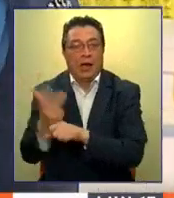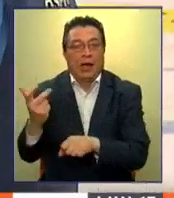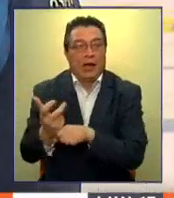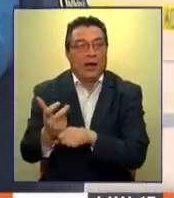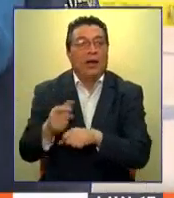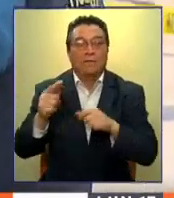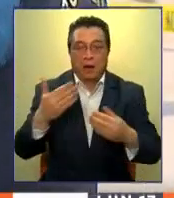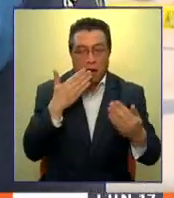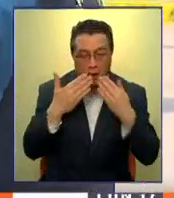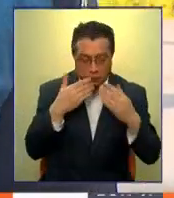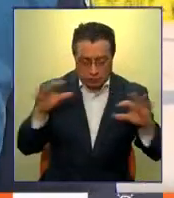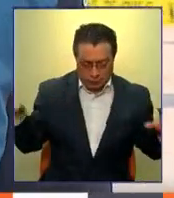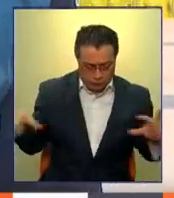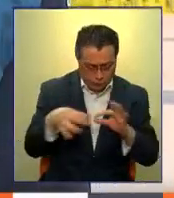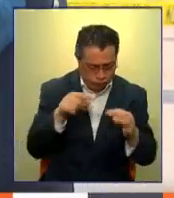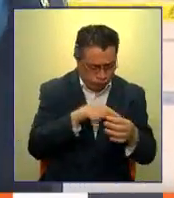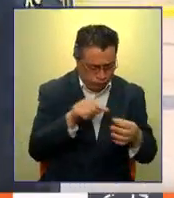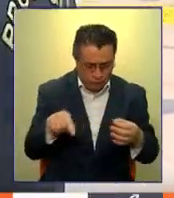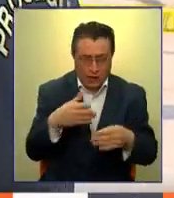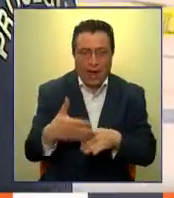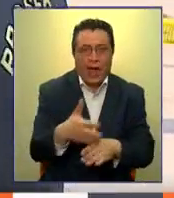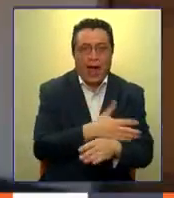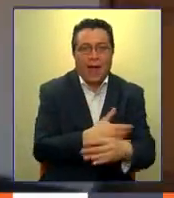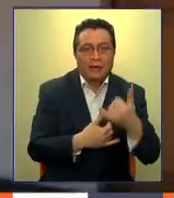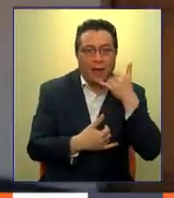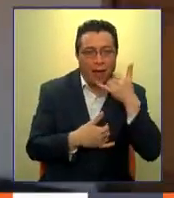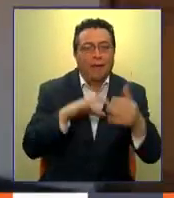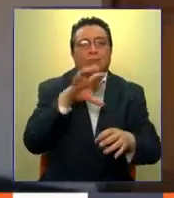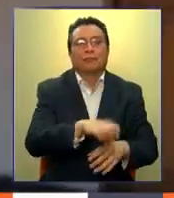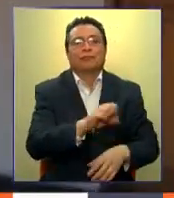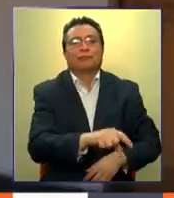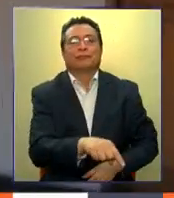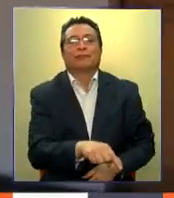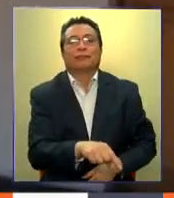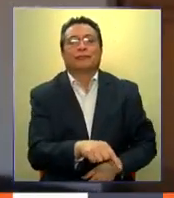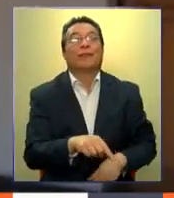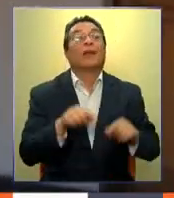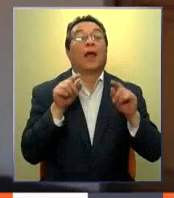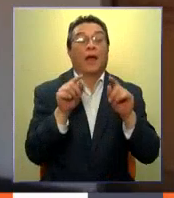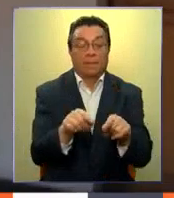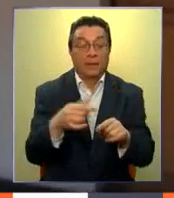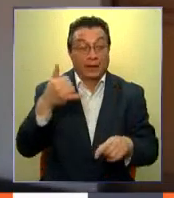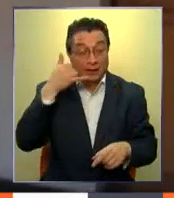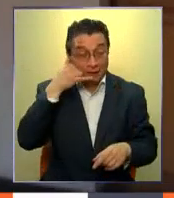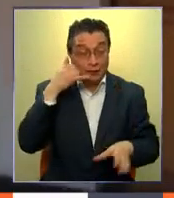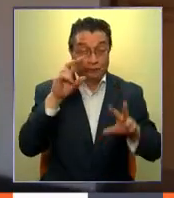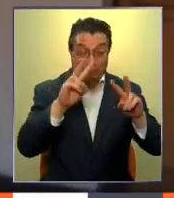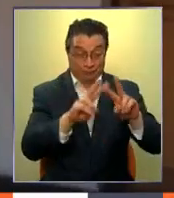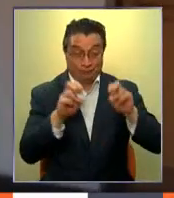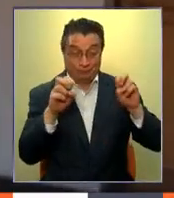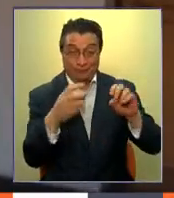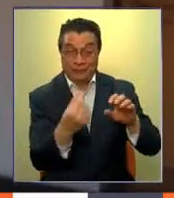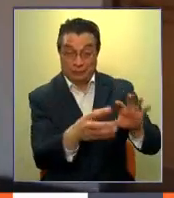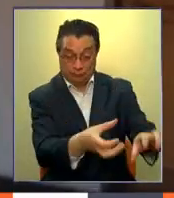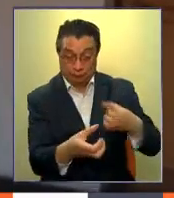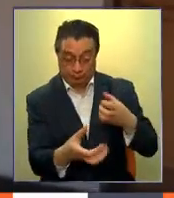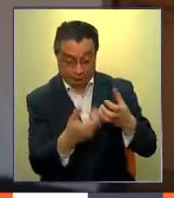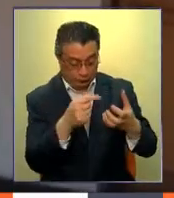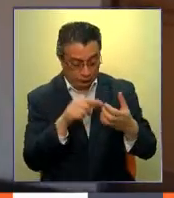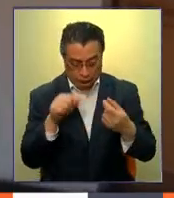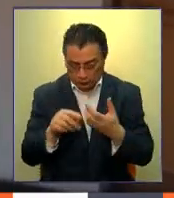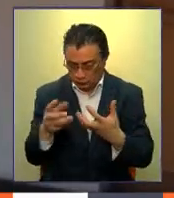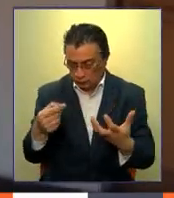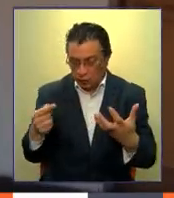hechas con los delincuentes minutos antes del hecho incautado los teléfonos celulares de los imputados se logró establecer